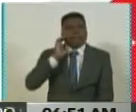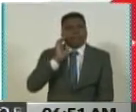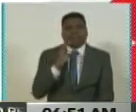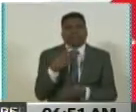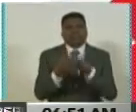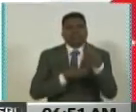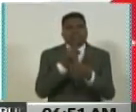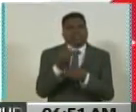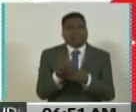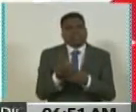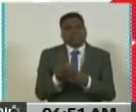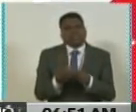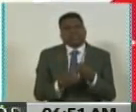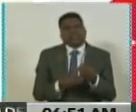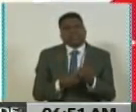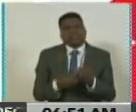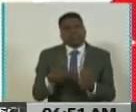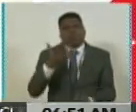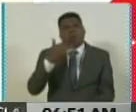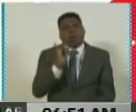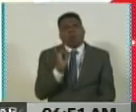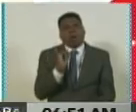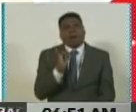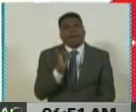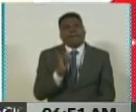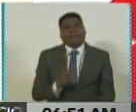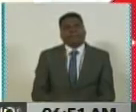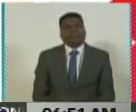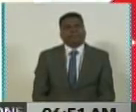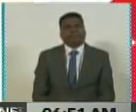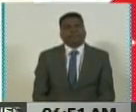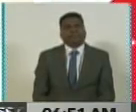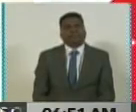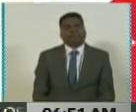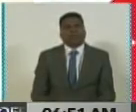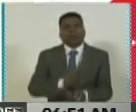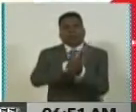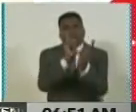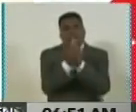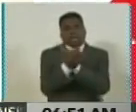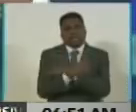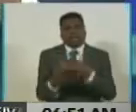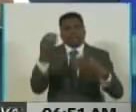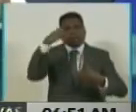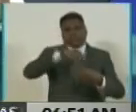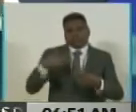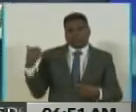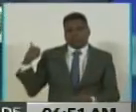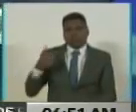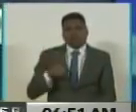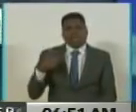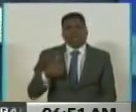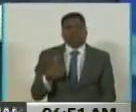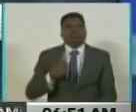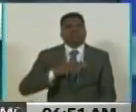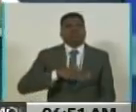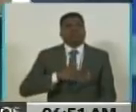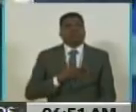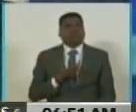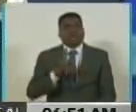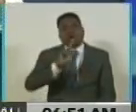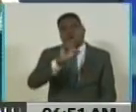Chugo Torrealba para que exista una, digamos, reestructuración dentro de la MUD y quizás puedan ser otra